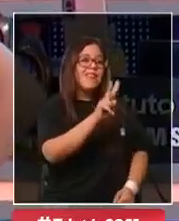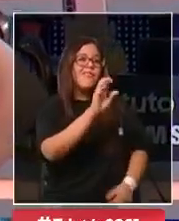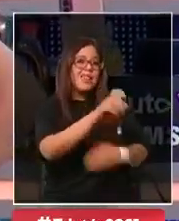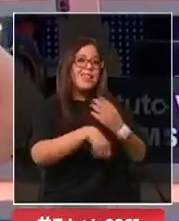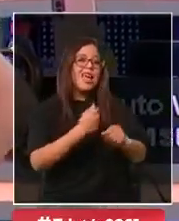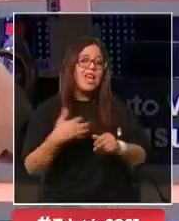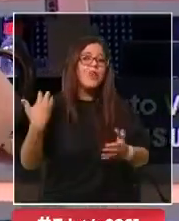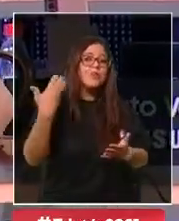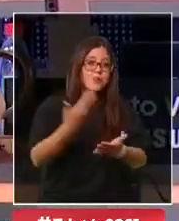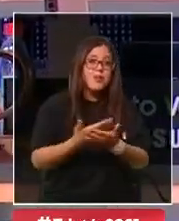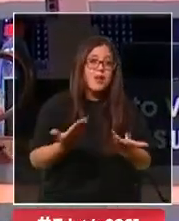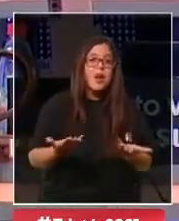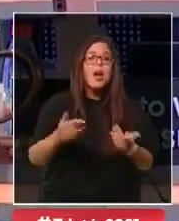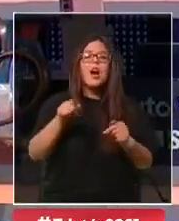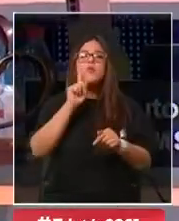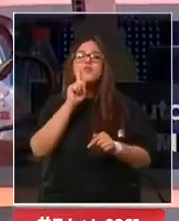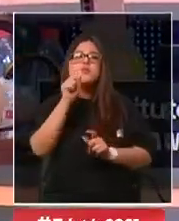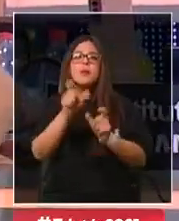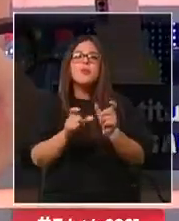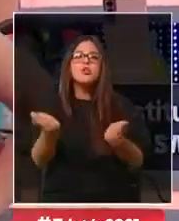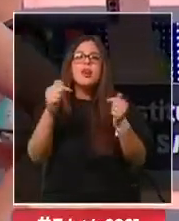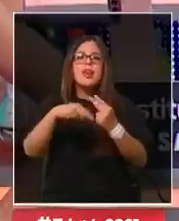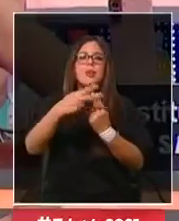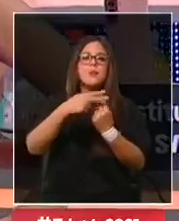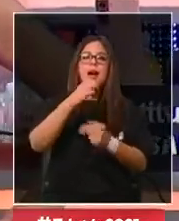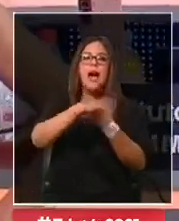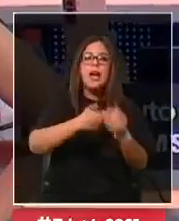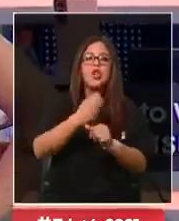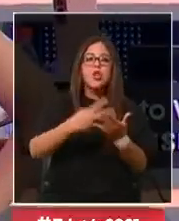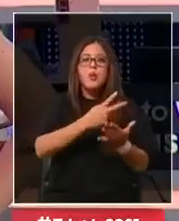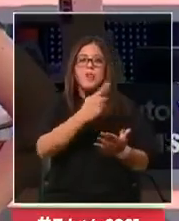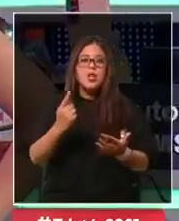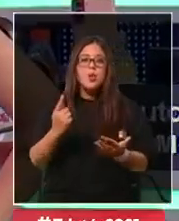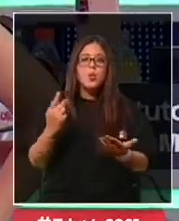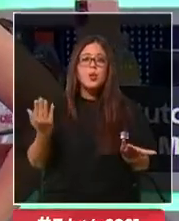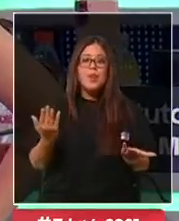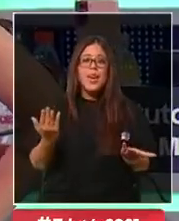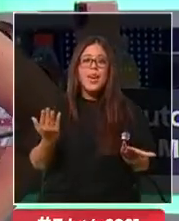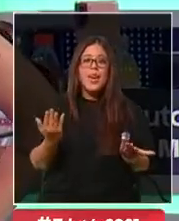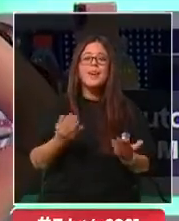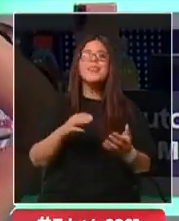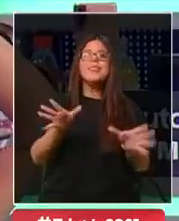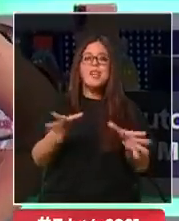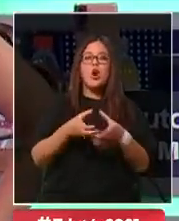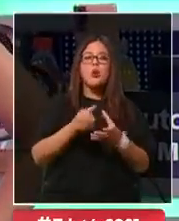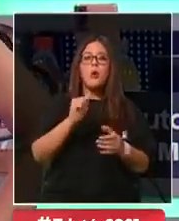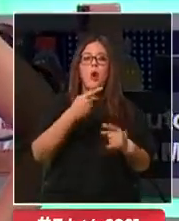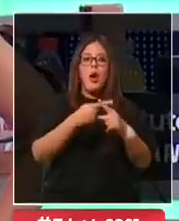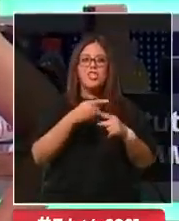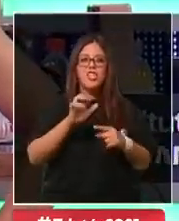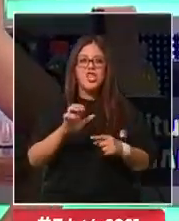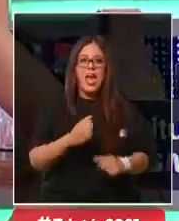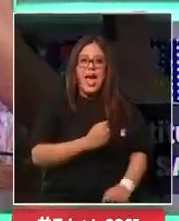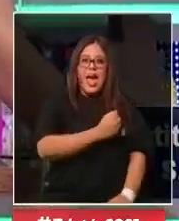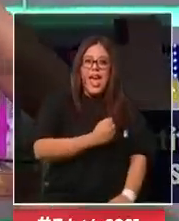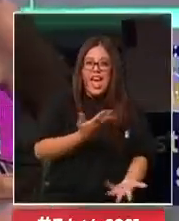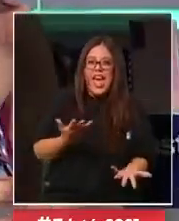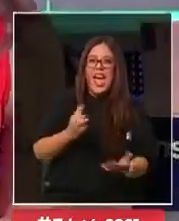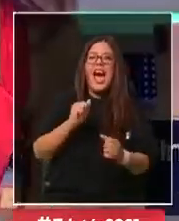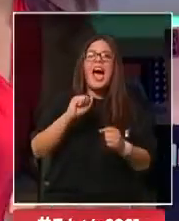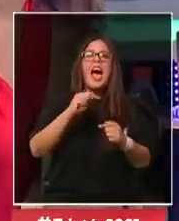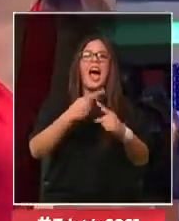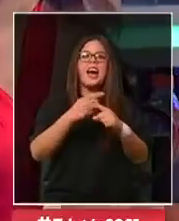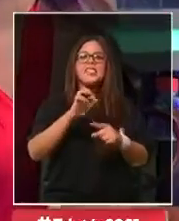20 años dejamos sobre el escenario de Teletón en 2021 este especial de Ayé. ¡Ayé Bahía!